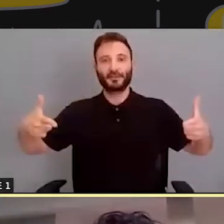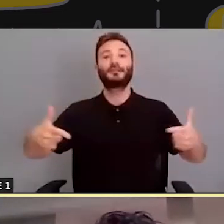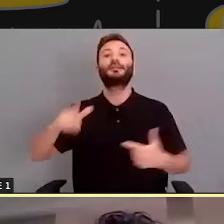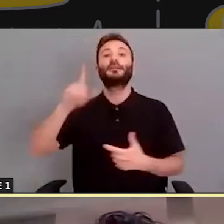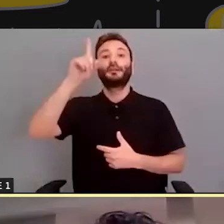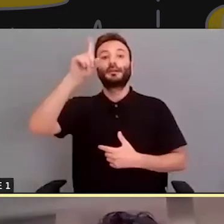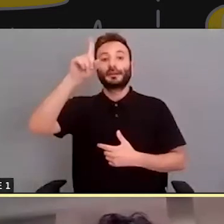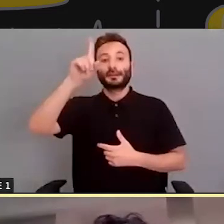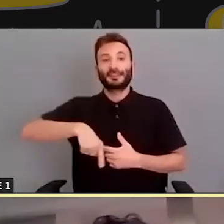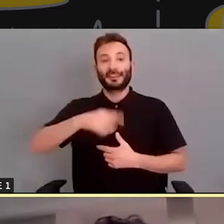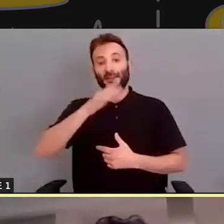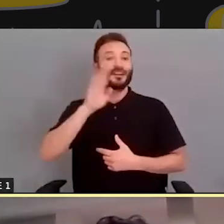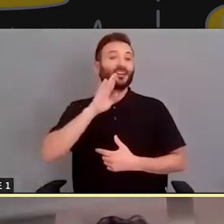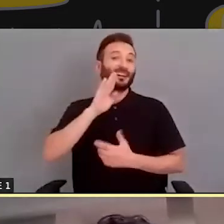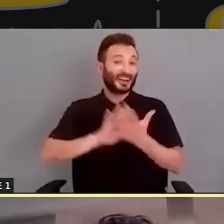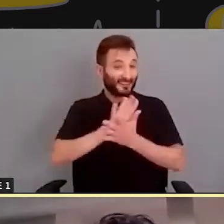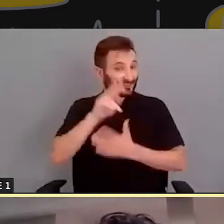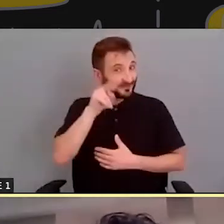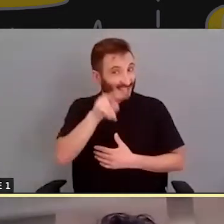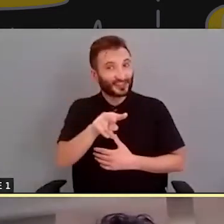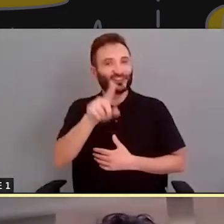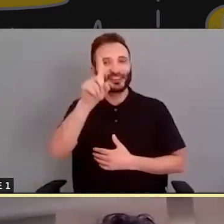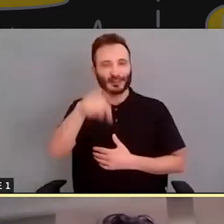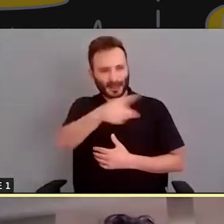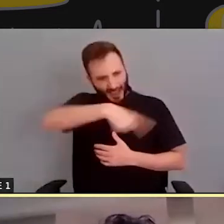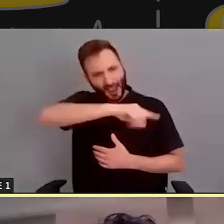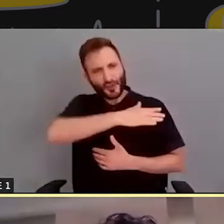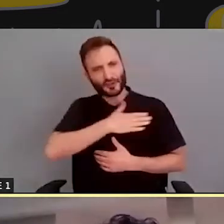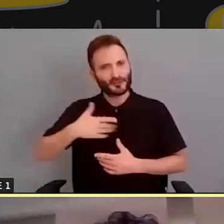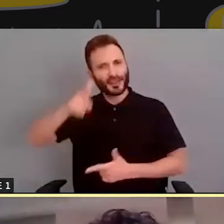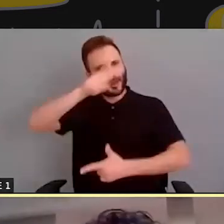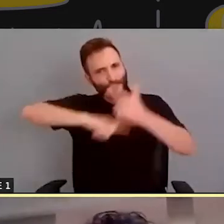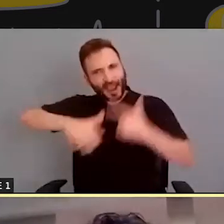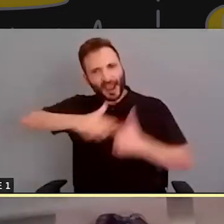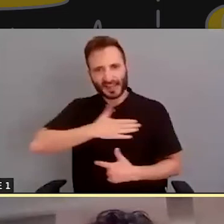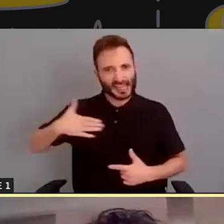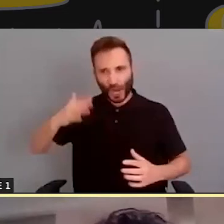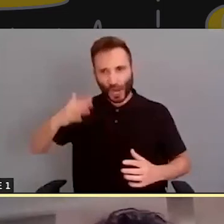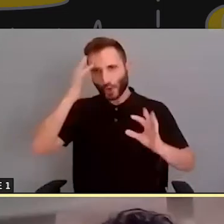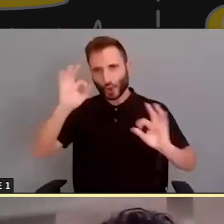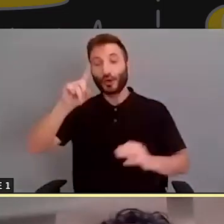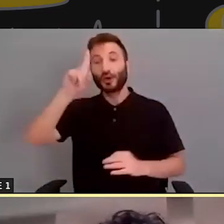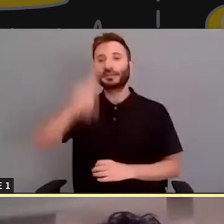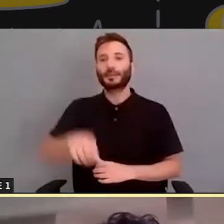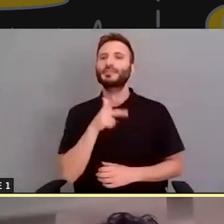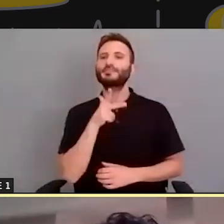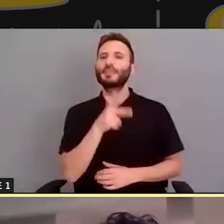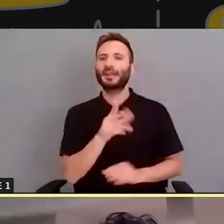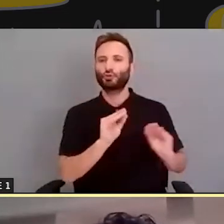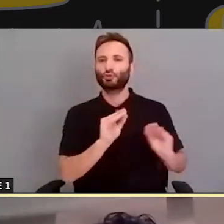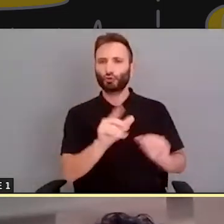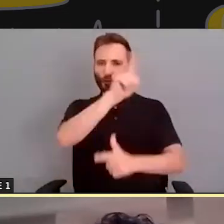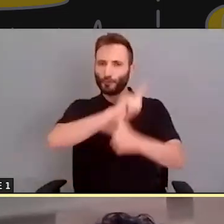como hemos visto antes, pues también quieren viajar y lógicamente no es que quieran viajar, es que tienen derecho a viajar en las